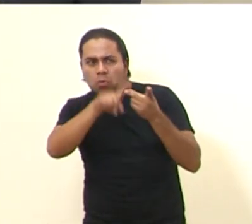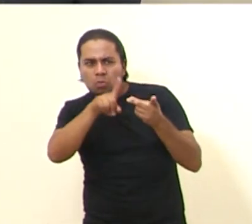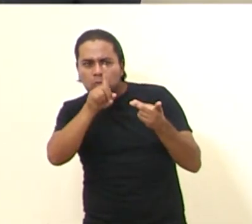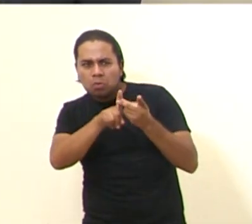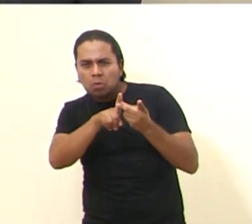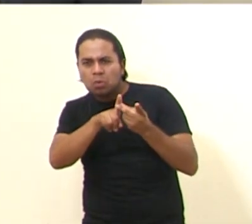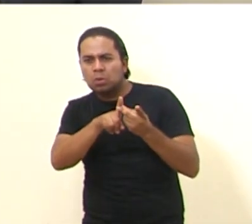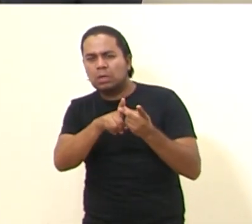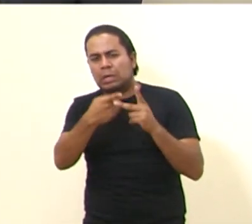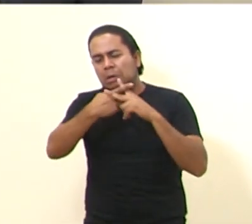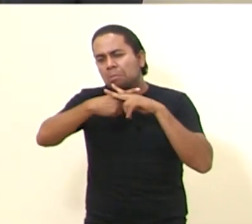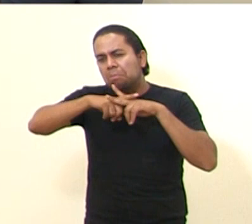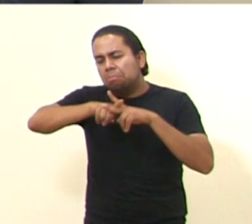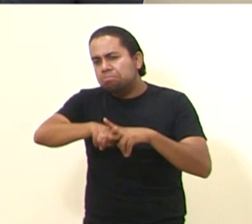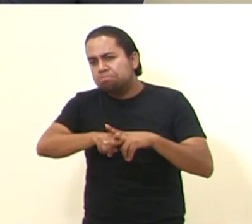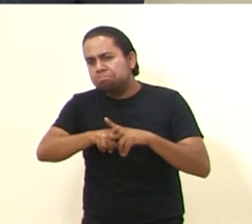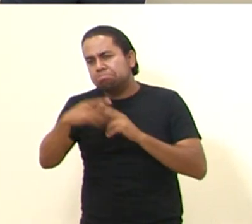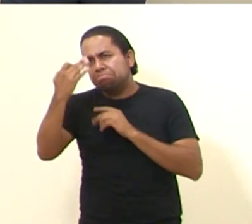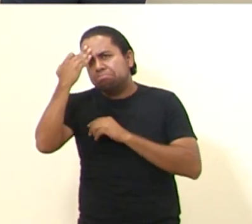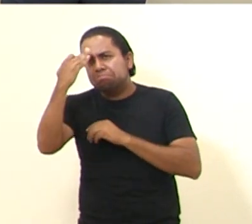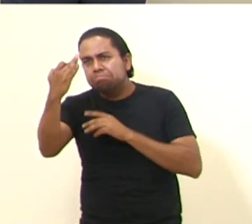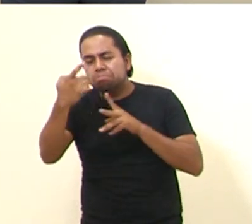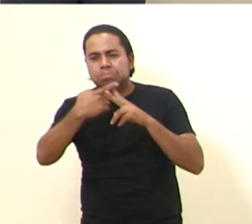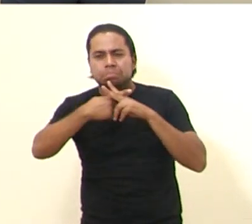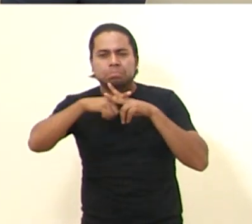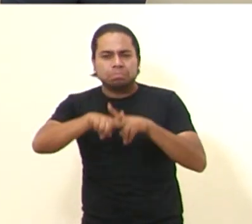guaves? Origen.